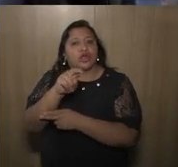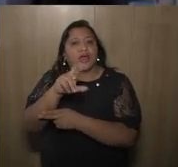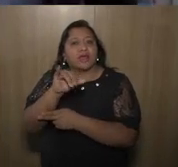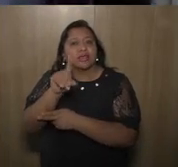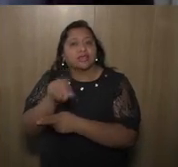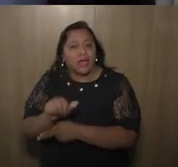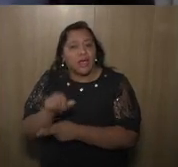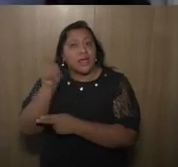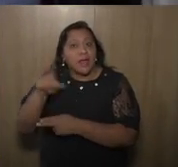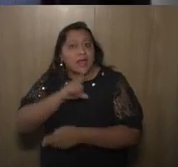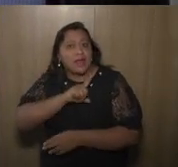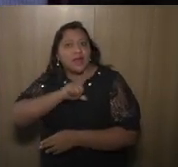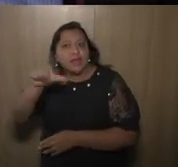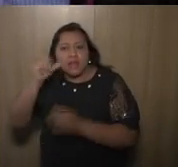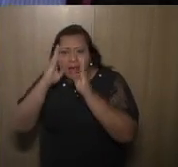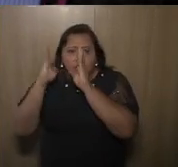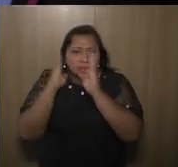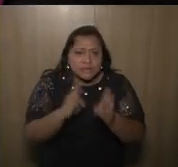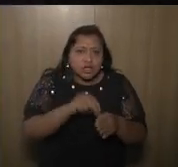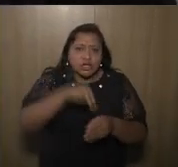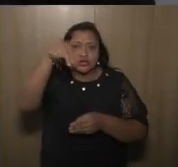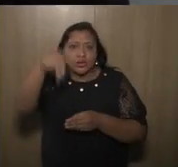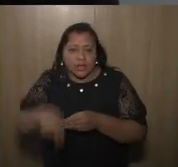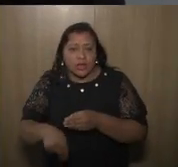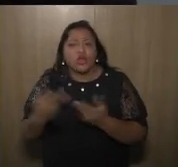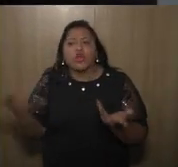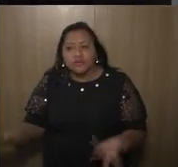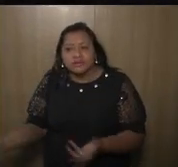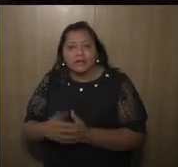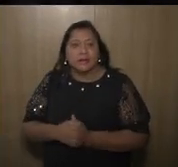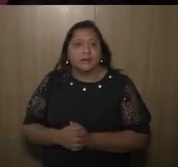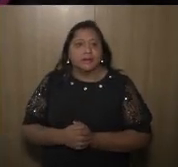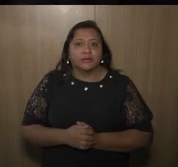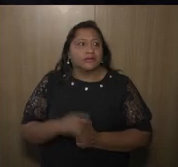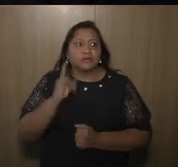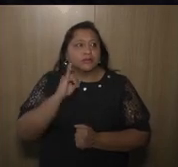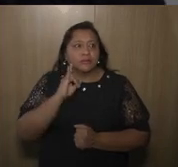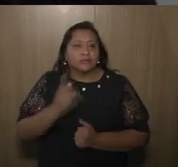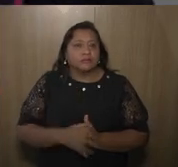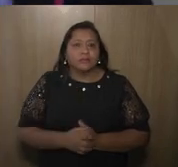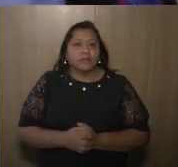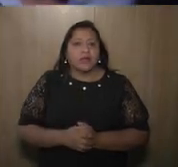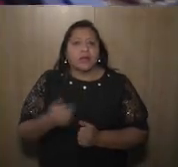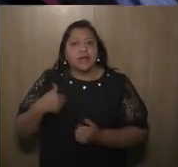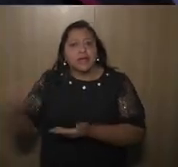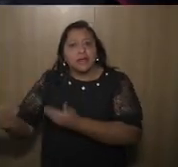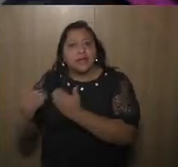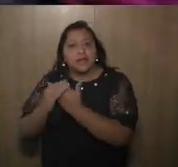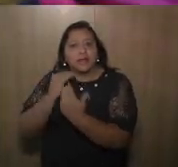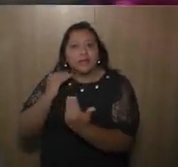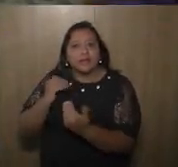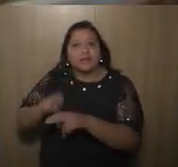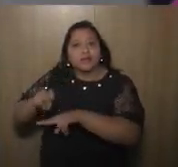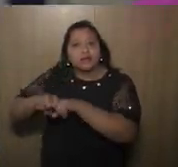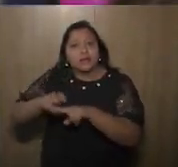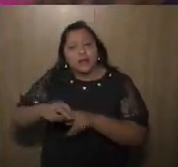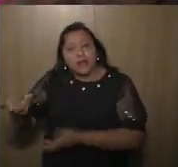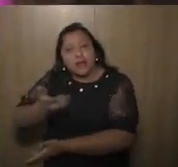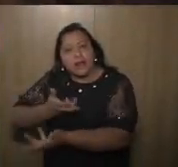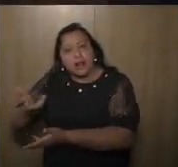la unidad de atención al ciudadano. Dora Inés, ¿cómo está? Muy buenos días, muy bien. La invito a que se siente y conversamos un momentico, ¿le parece?